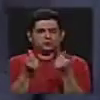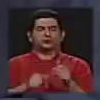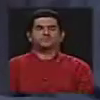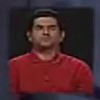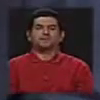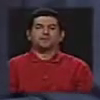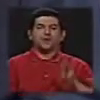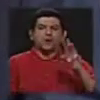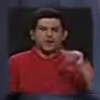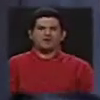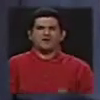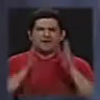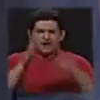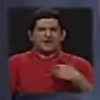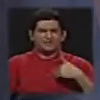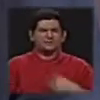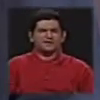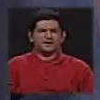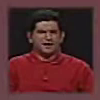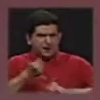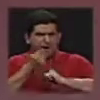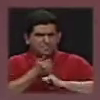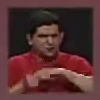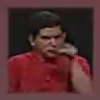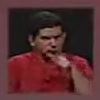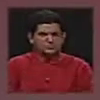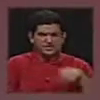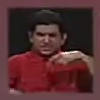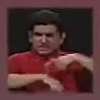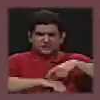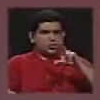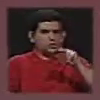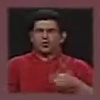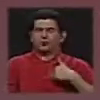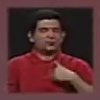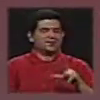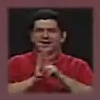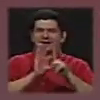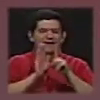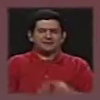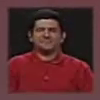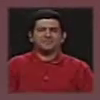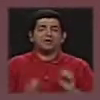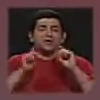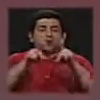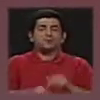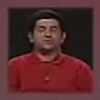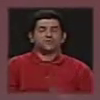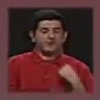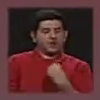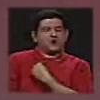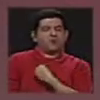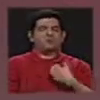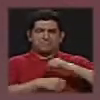Willy, ¿los alcaldes tienen alguna legitimidad en este momento? No, en realidad no, y la verdad es que ellos no tienen, legalmente no tienen los alcances que tienen los regidores.